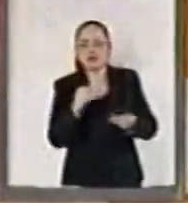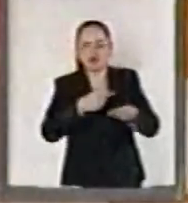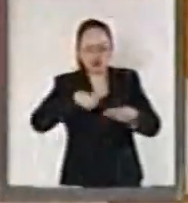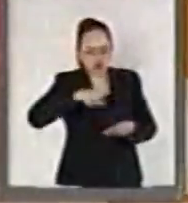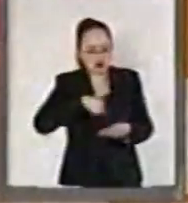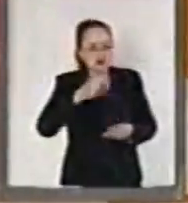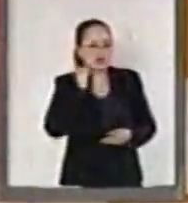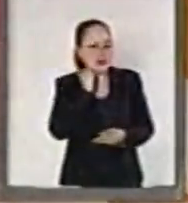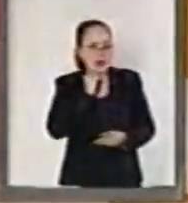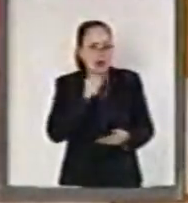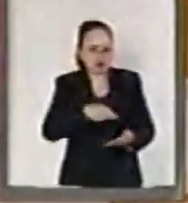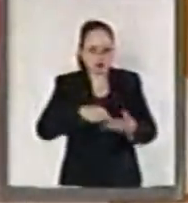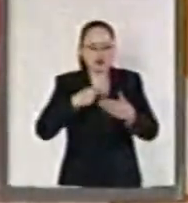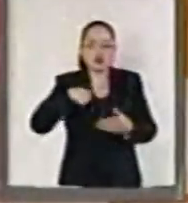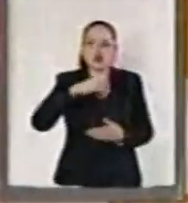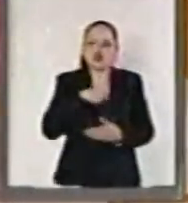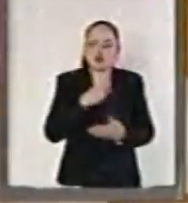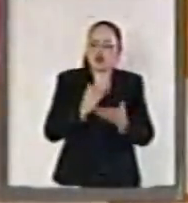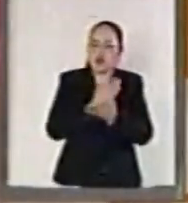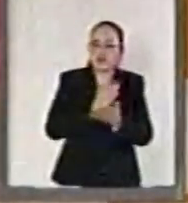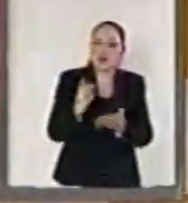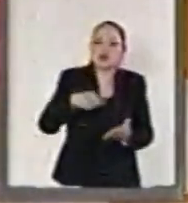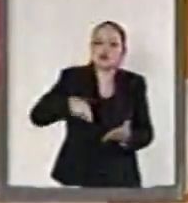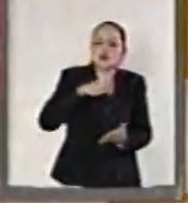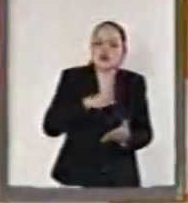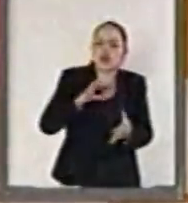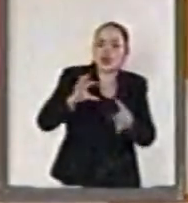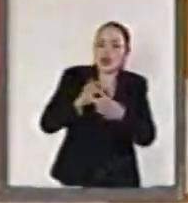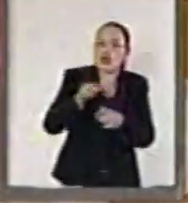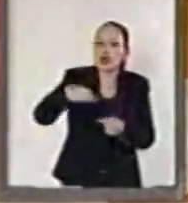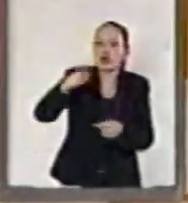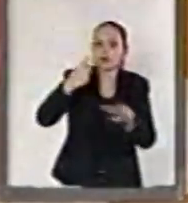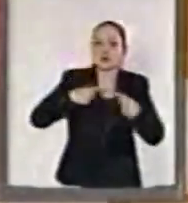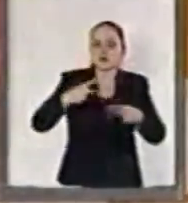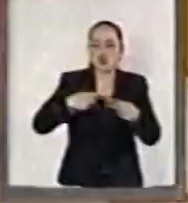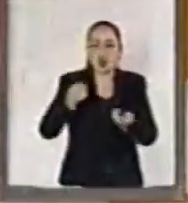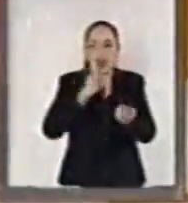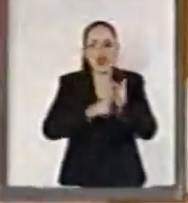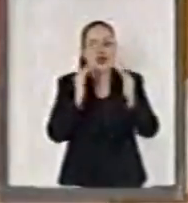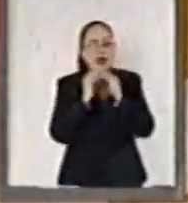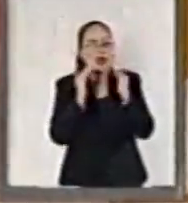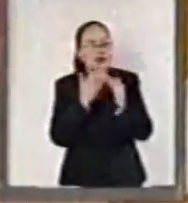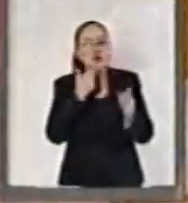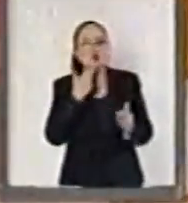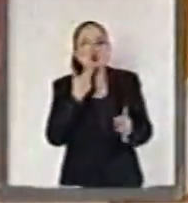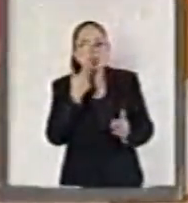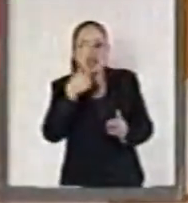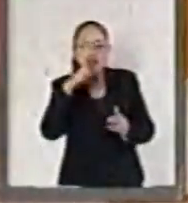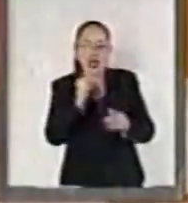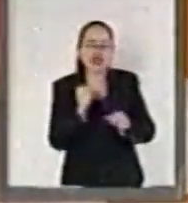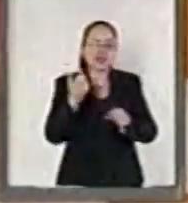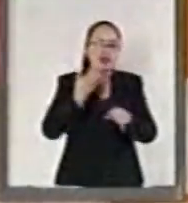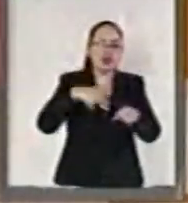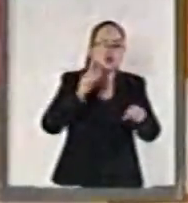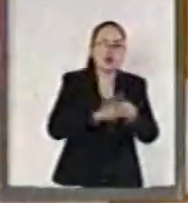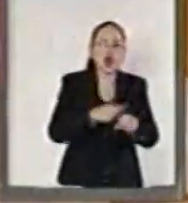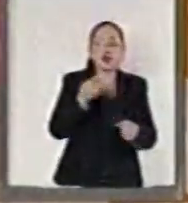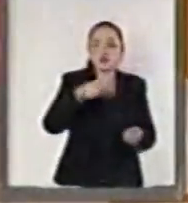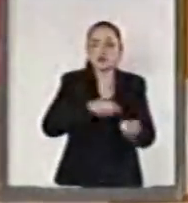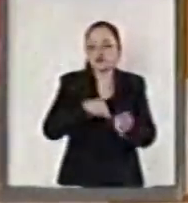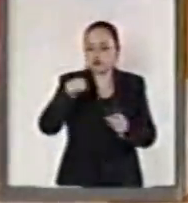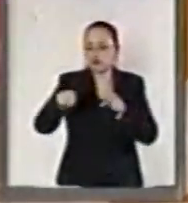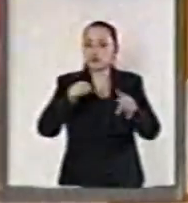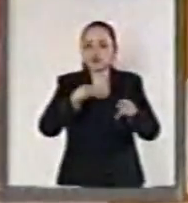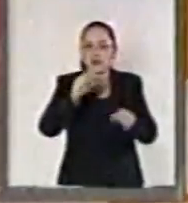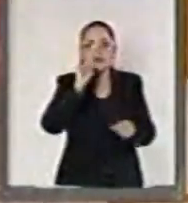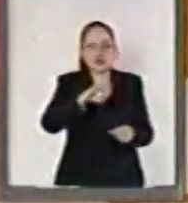Senado, por otra parte, a la gente del consumo domiciliario, que también se está viendo afectada por